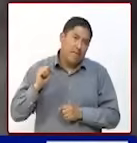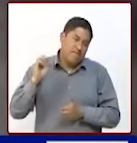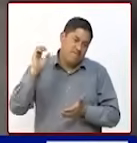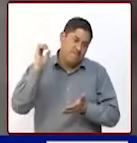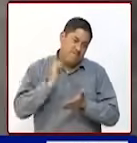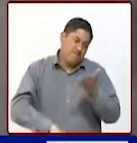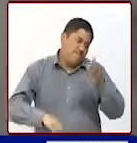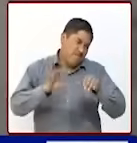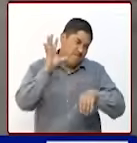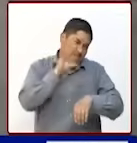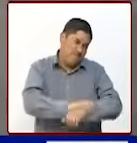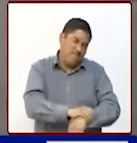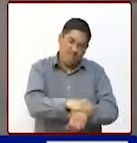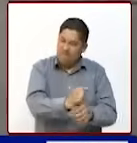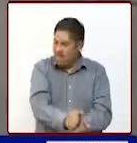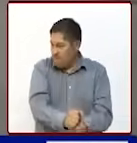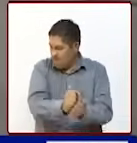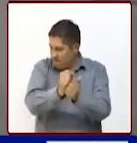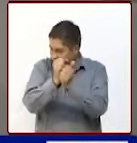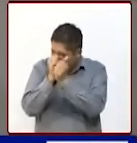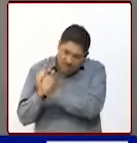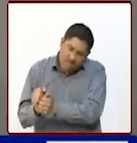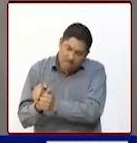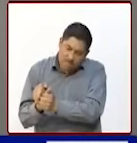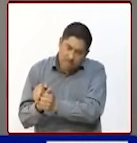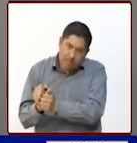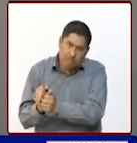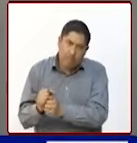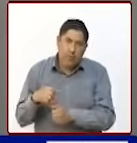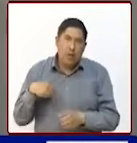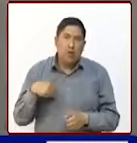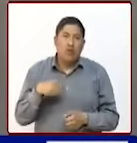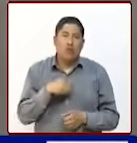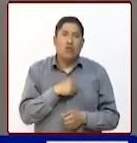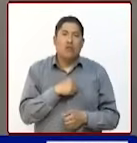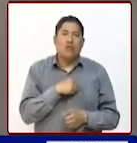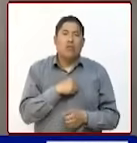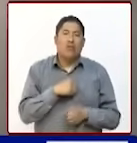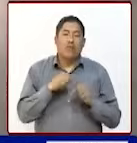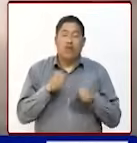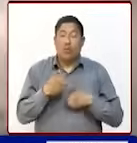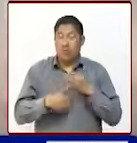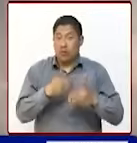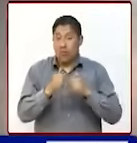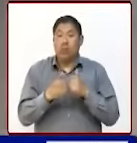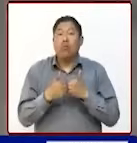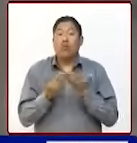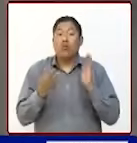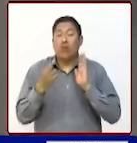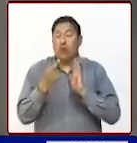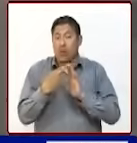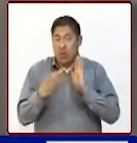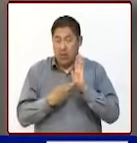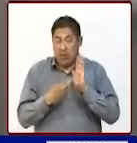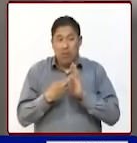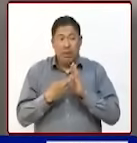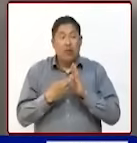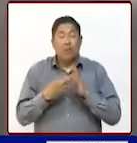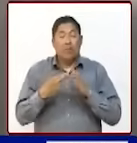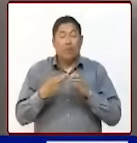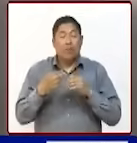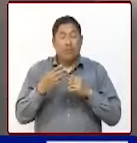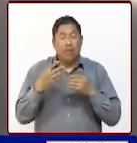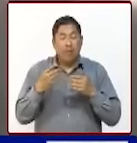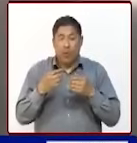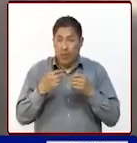ser retenidos y arrestados por el organismo operativo de tránsito para proceder de acuerdo a la normativa del Código Nacional